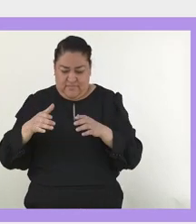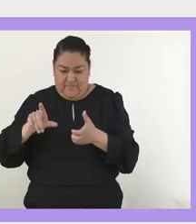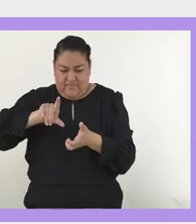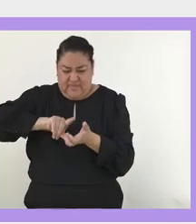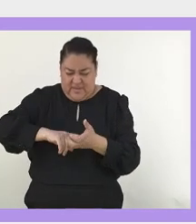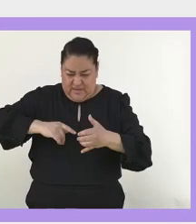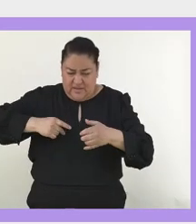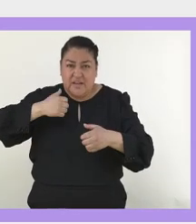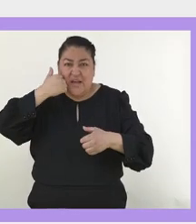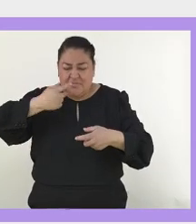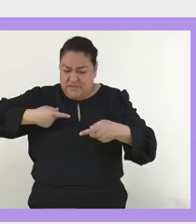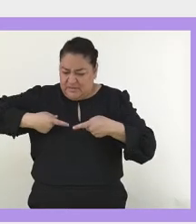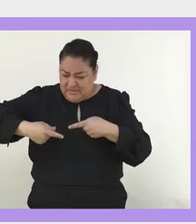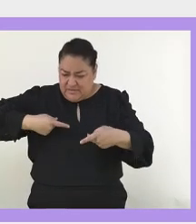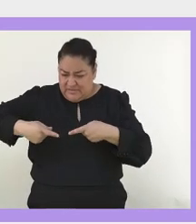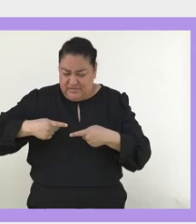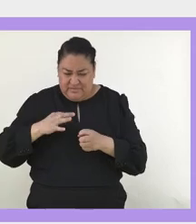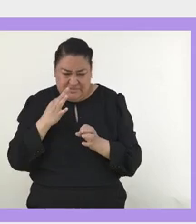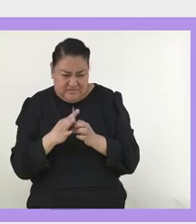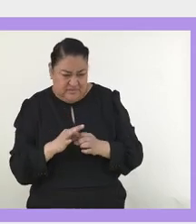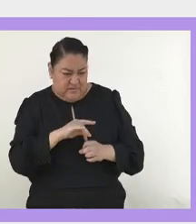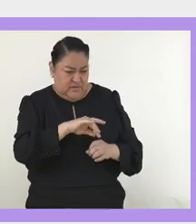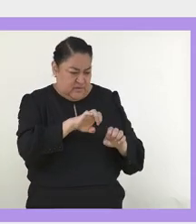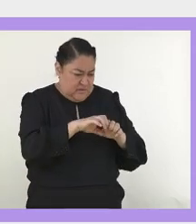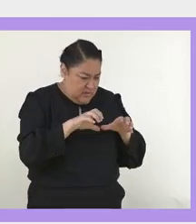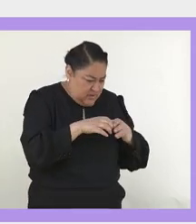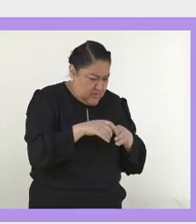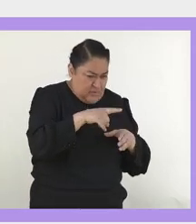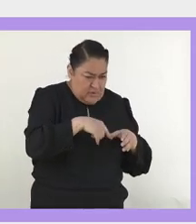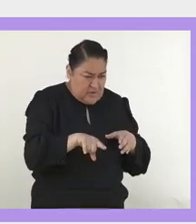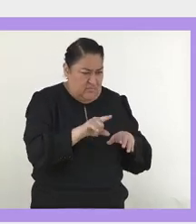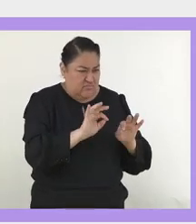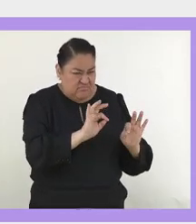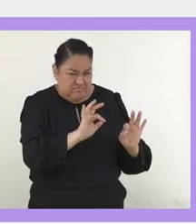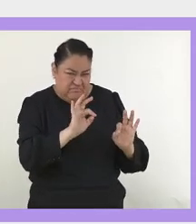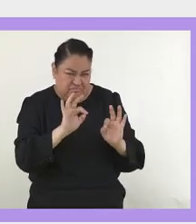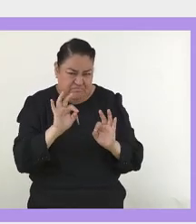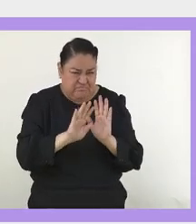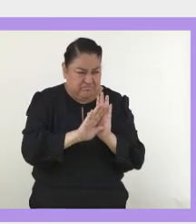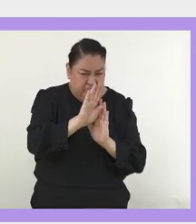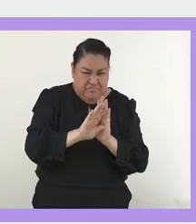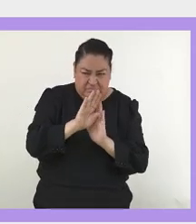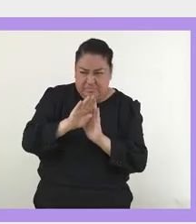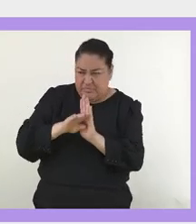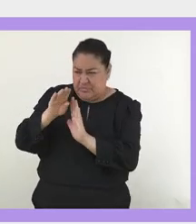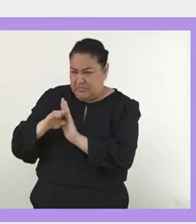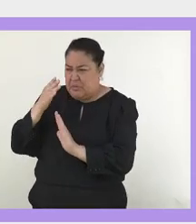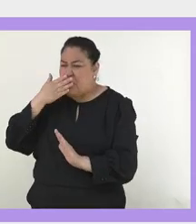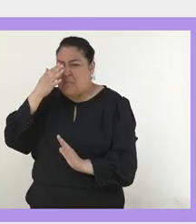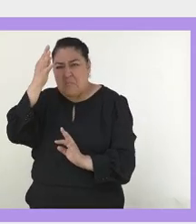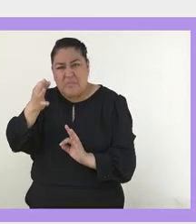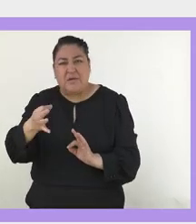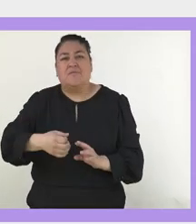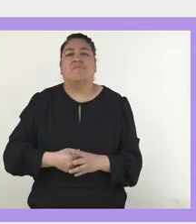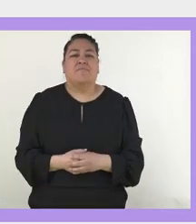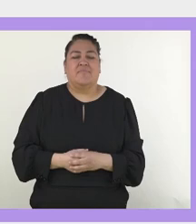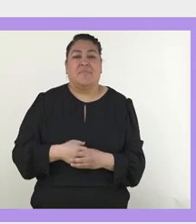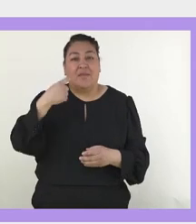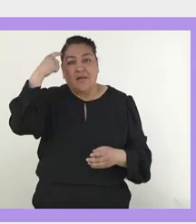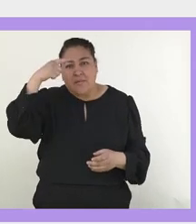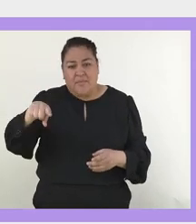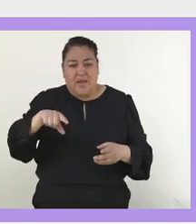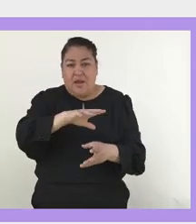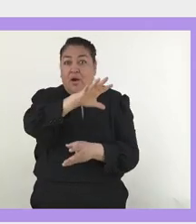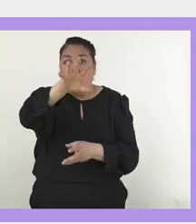que que esté funcionando de manera continua ese creo que es uno de los grandes retos que hay es cómo hacemos que toda